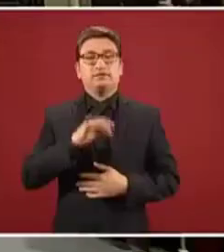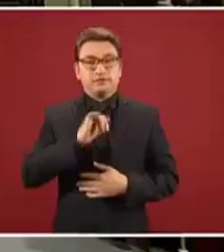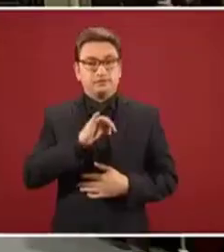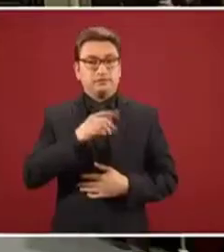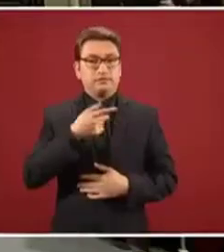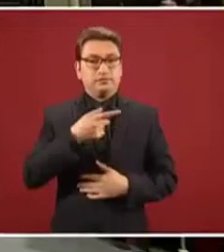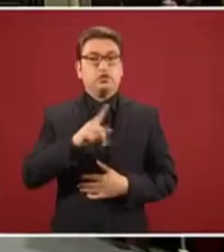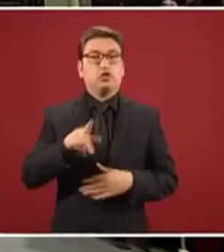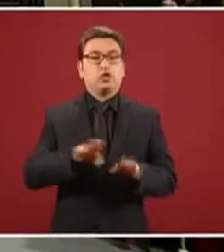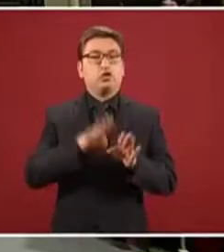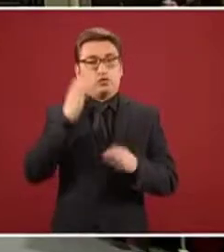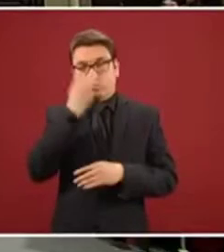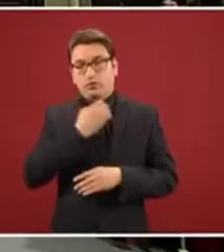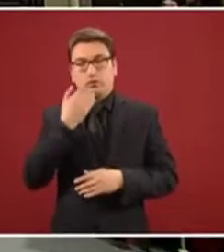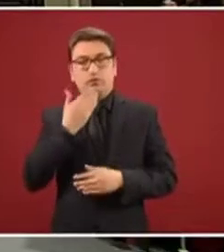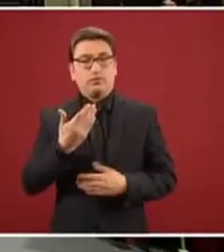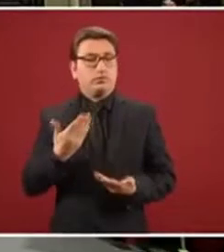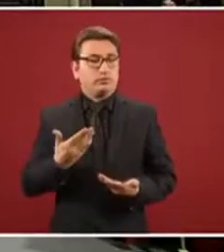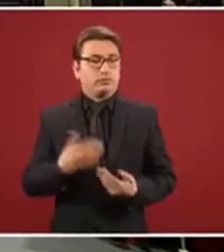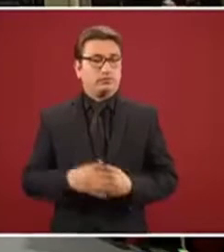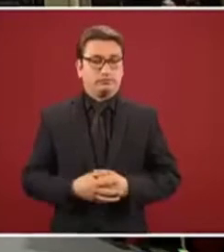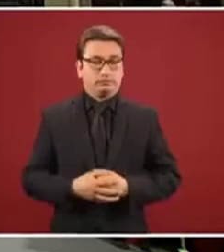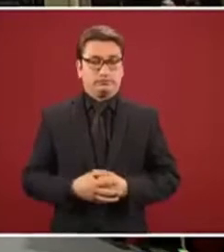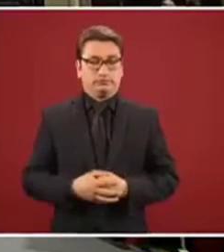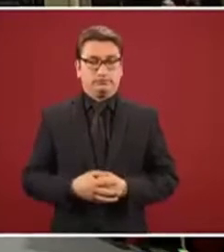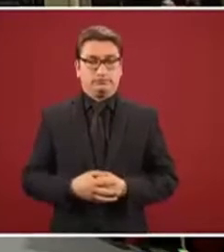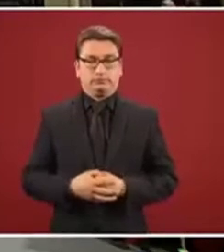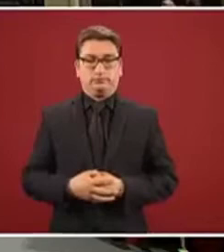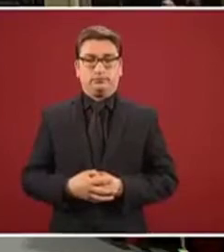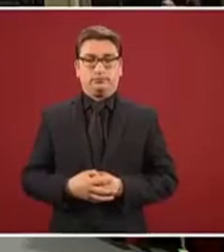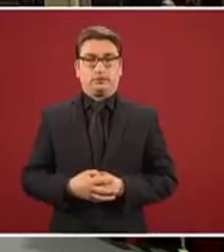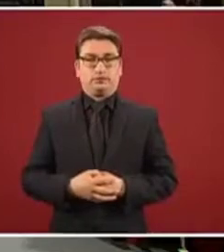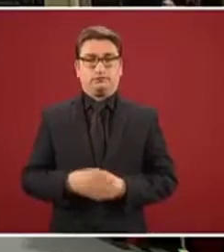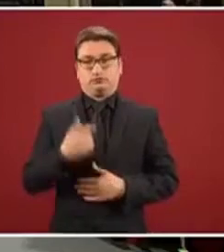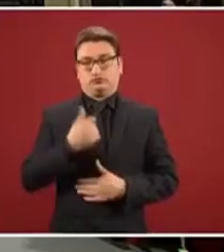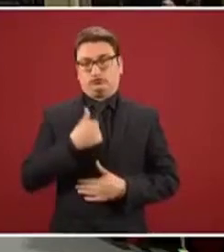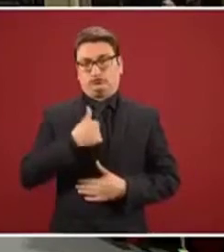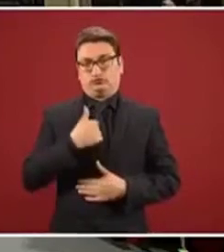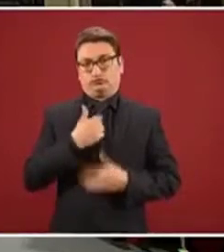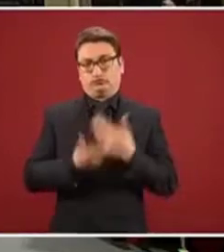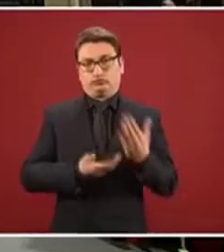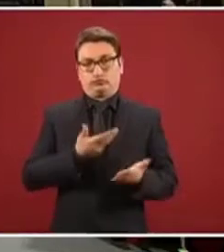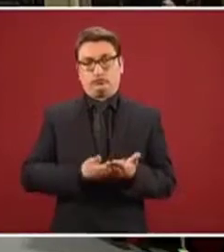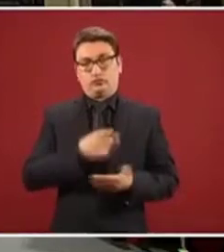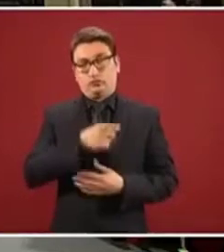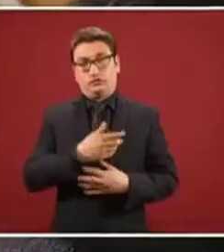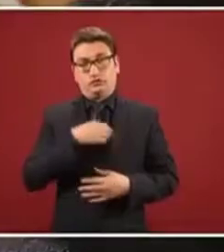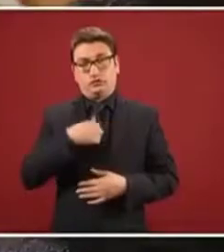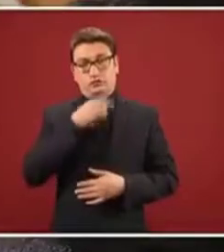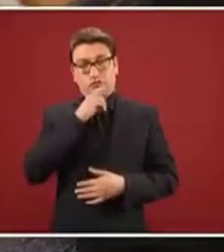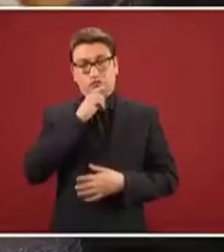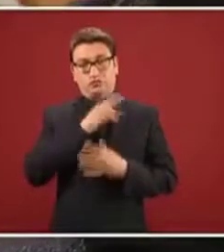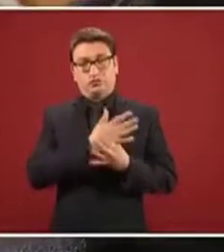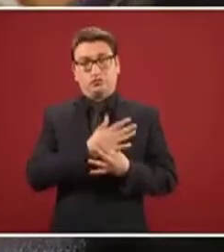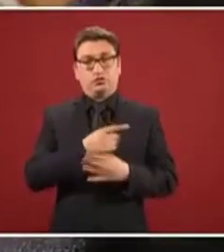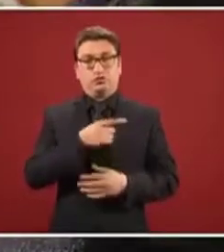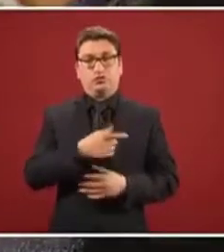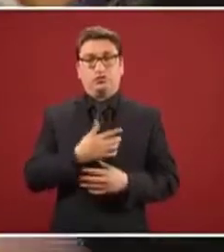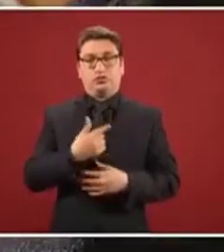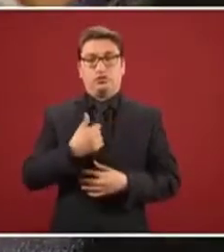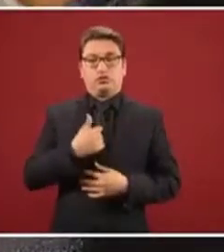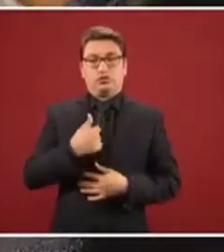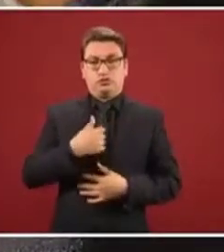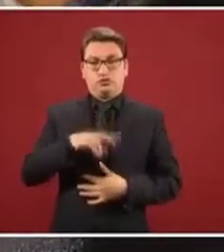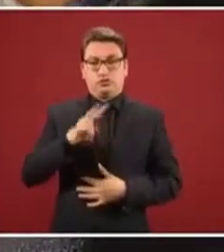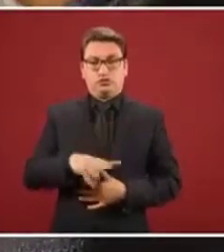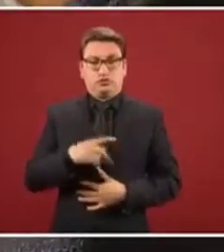¿cómo lo evalúas? Digamos, lo que yo pues, estoy planteando, y sí me preocupa que usted diga que yo, que sí es